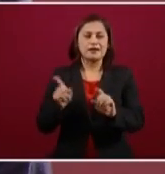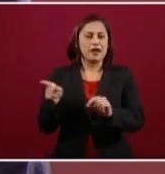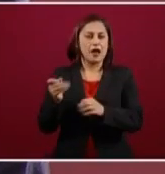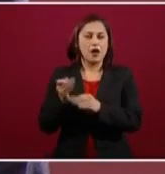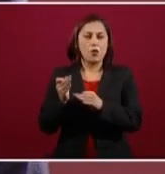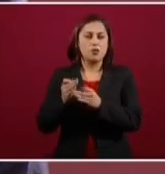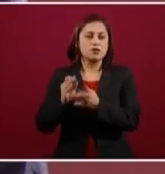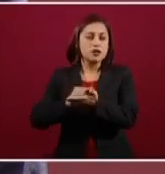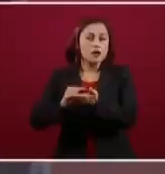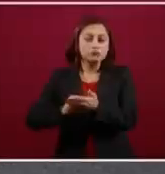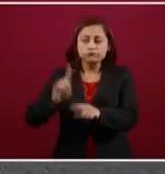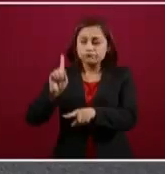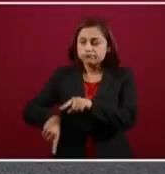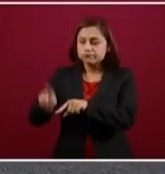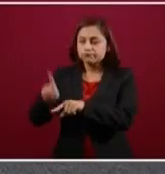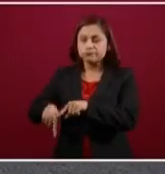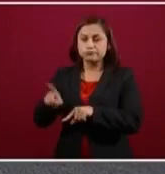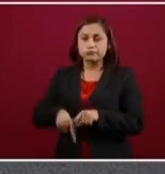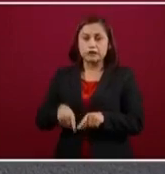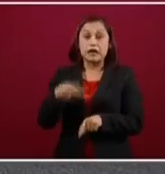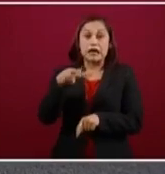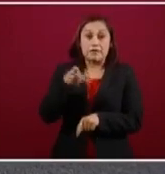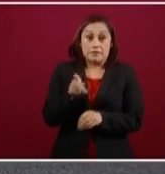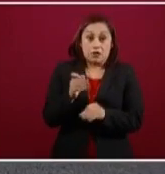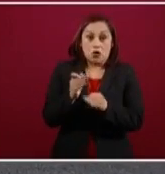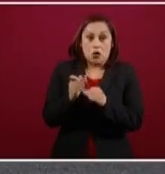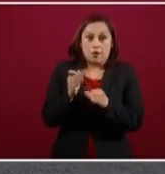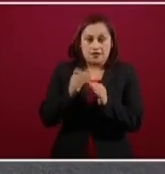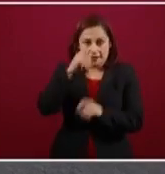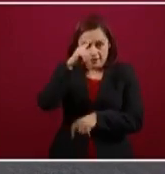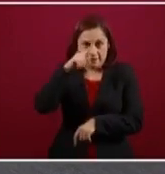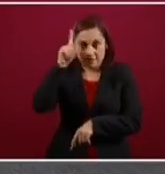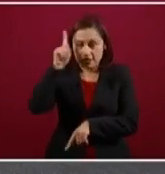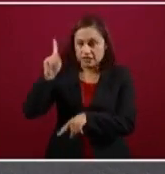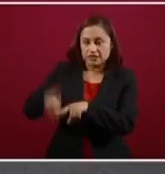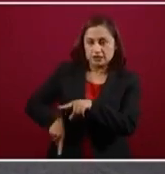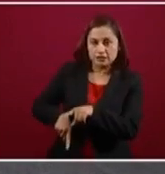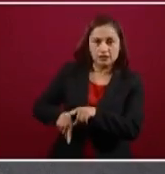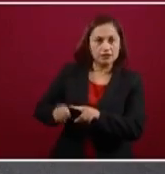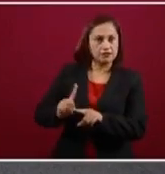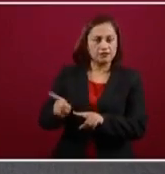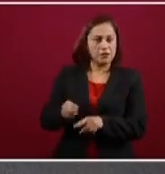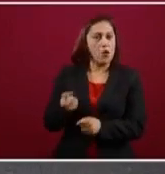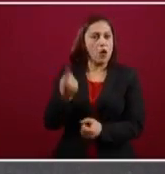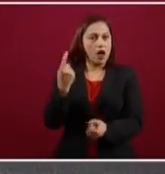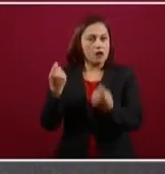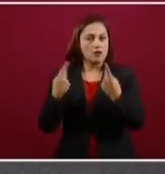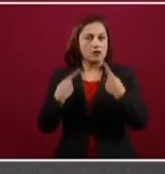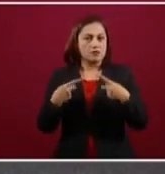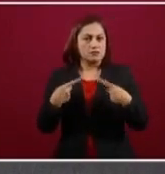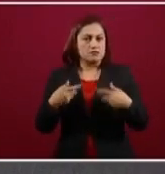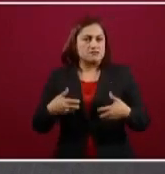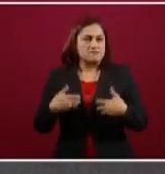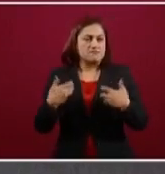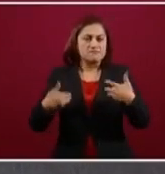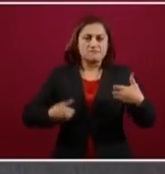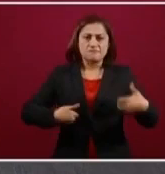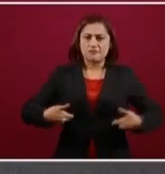es fácil, hay resistencias hasta al interior del propio gobierno.